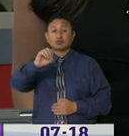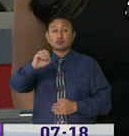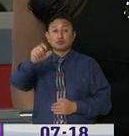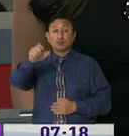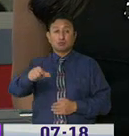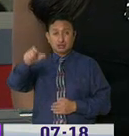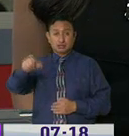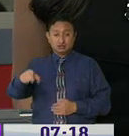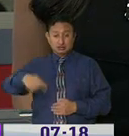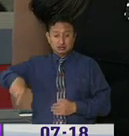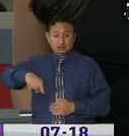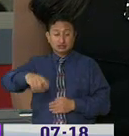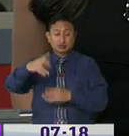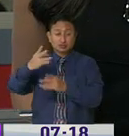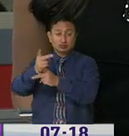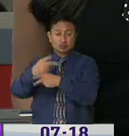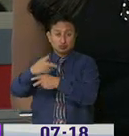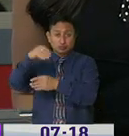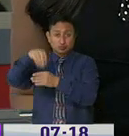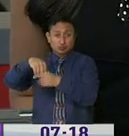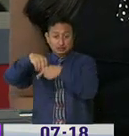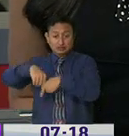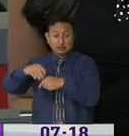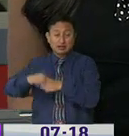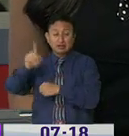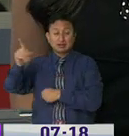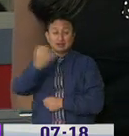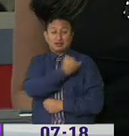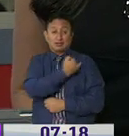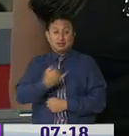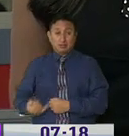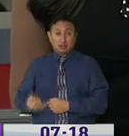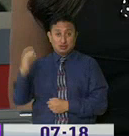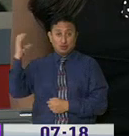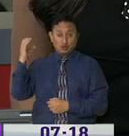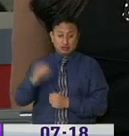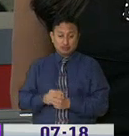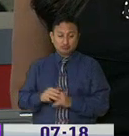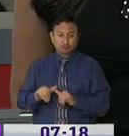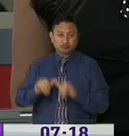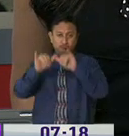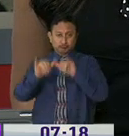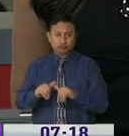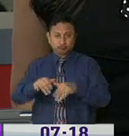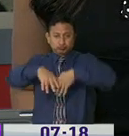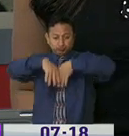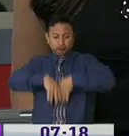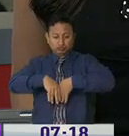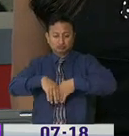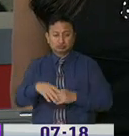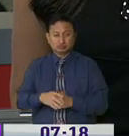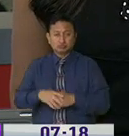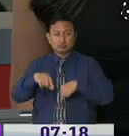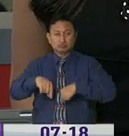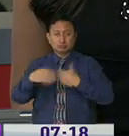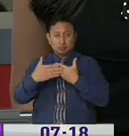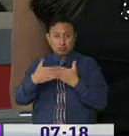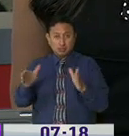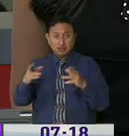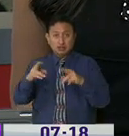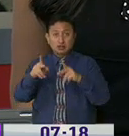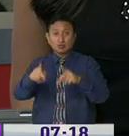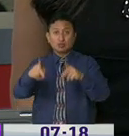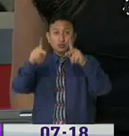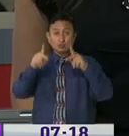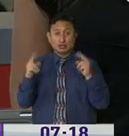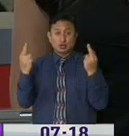productivos de la ciudad de Ipiales iniciaron un plantón indefinido para solicitar la reapertura del puente internacional de Rumichaca.